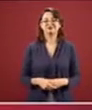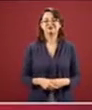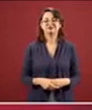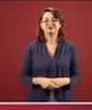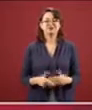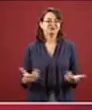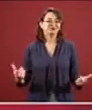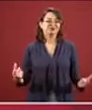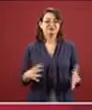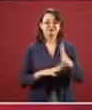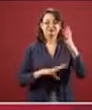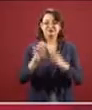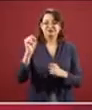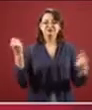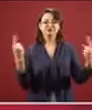controversias.